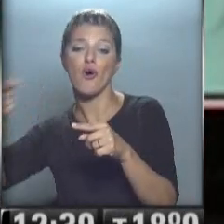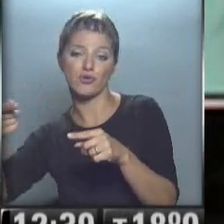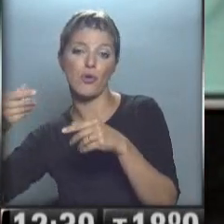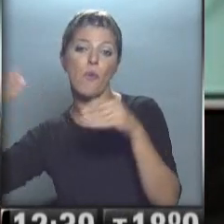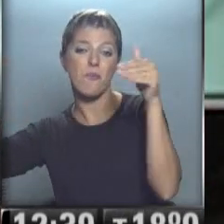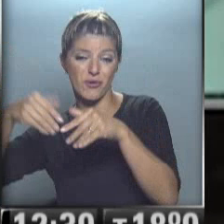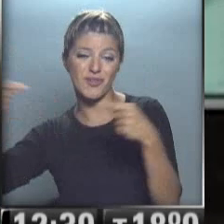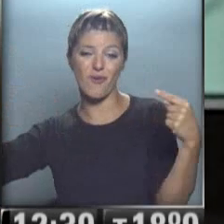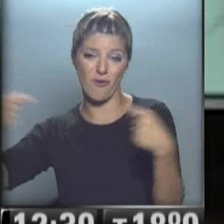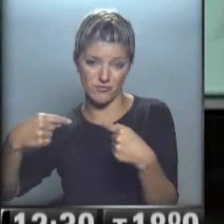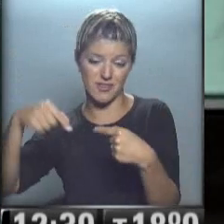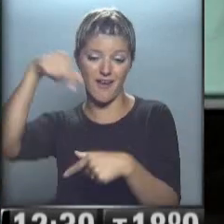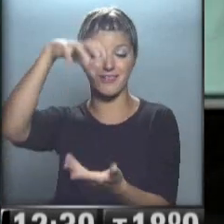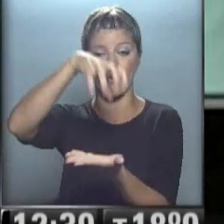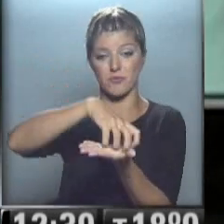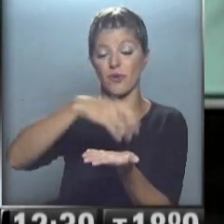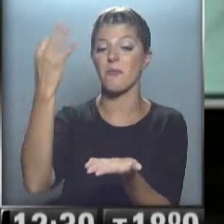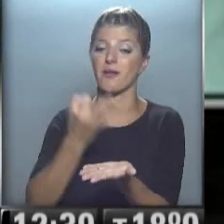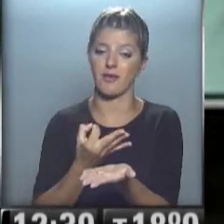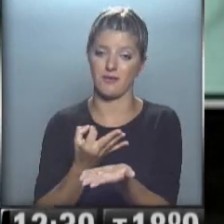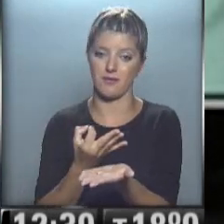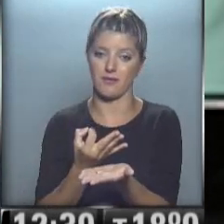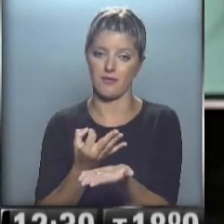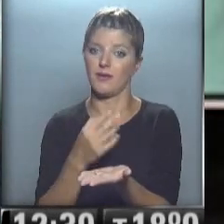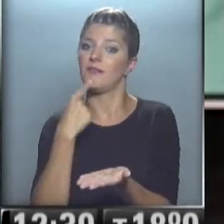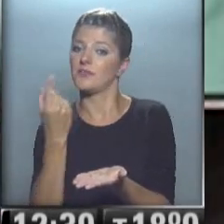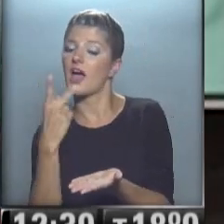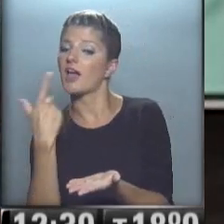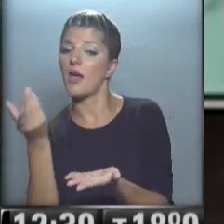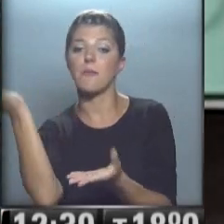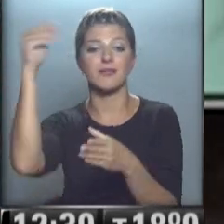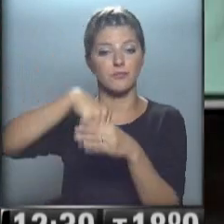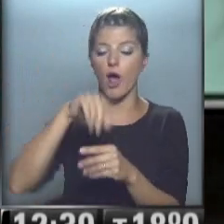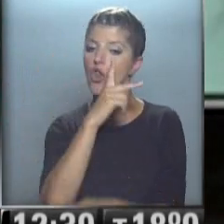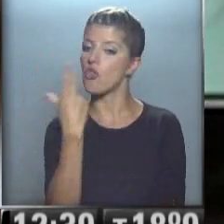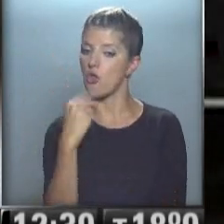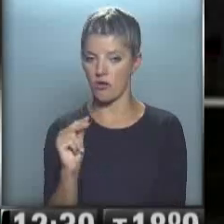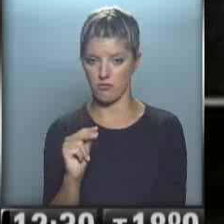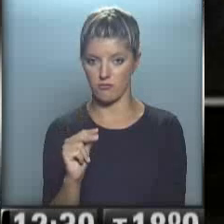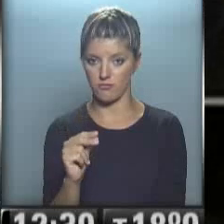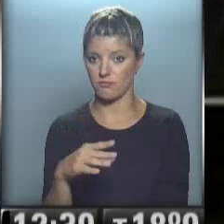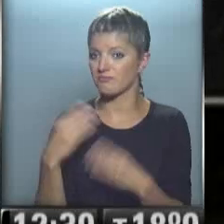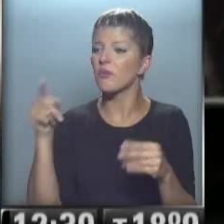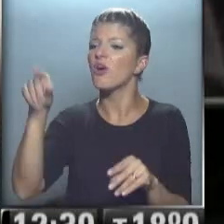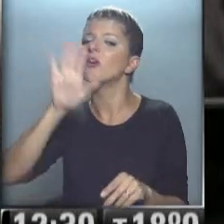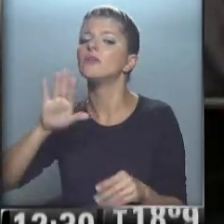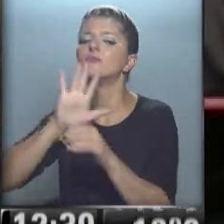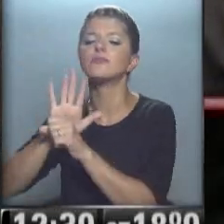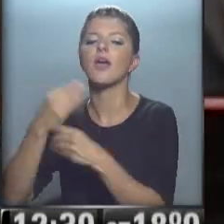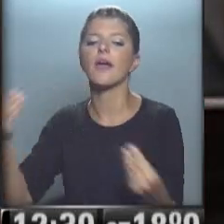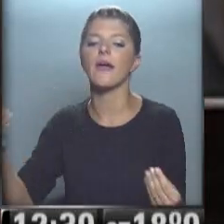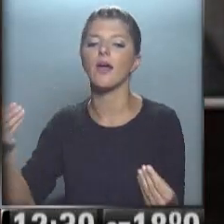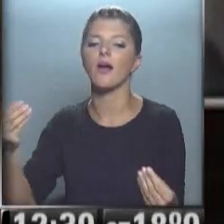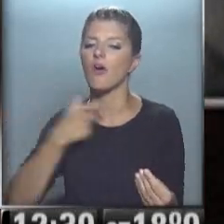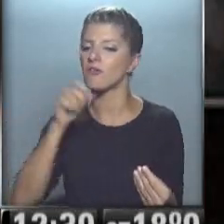en contra la creación de la comisión de la verdad y se niegue a participar de la comisión de la verdad queé esconden O es que no